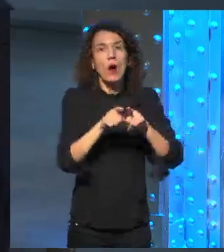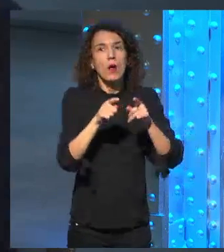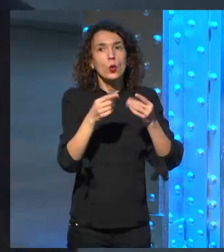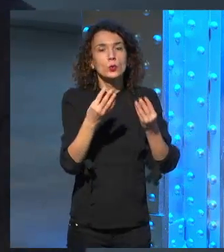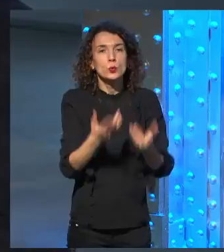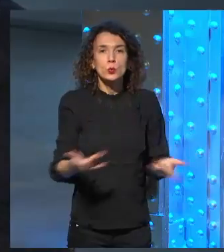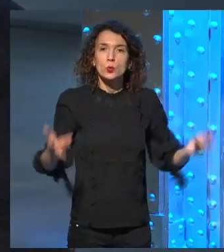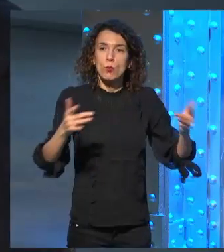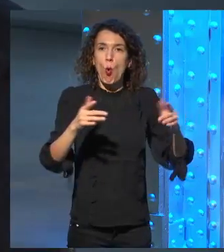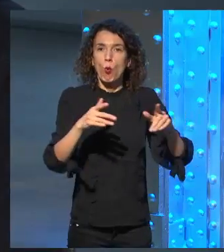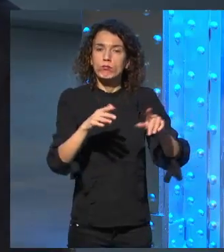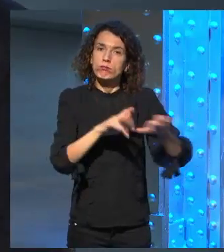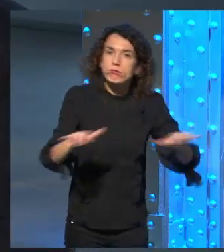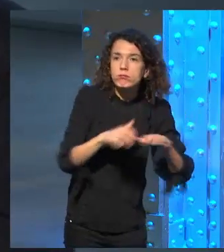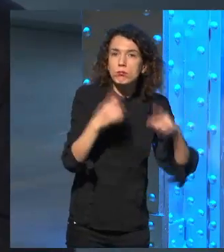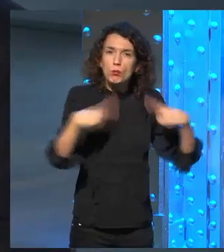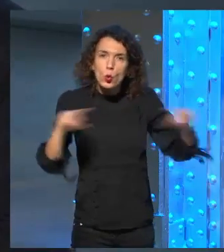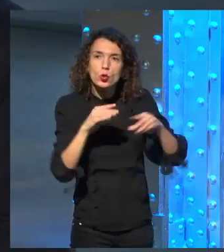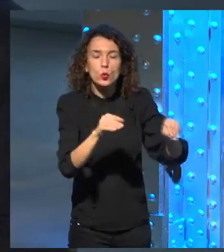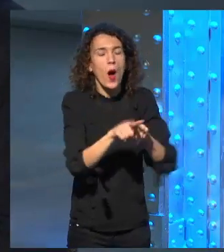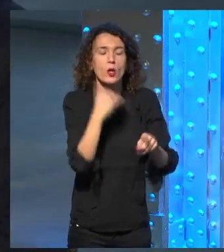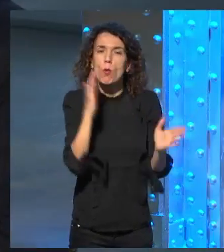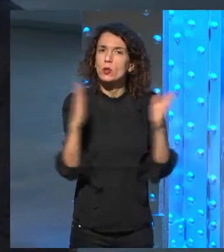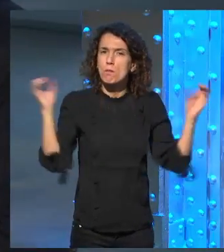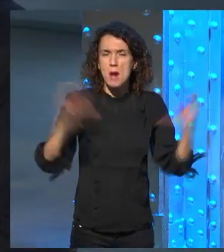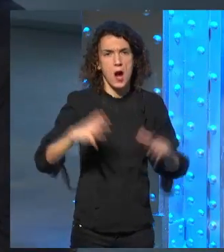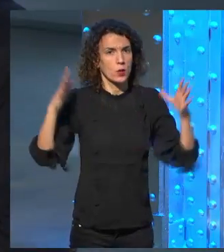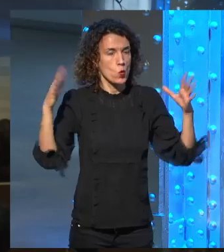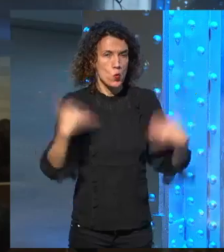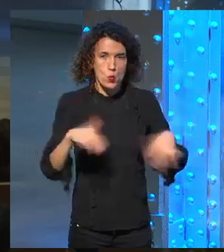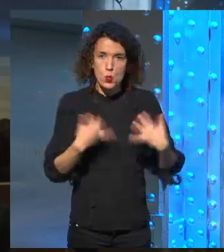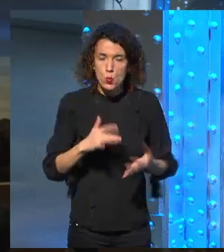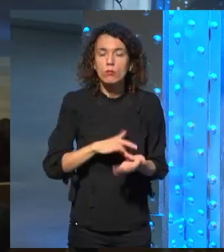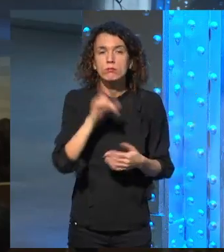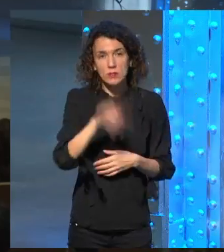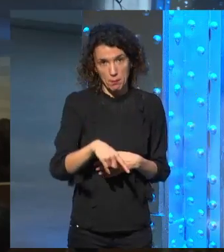en toda esa melodía. A mí me parece un momento absolutamente mágico. Sí. Claro, porque no tienes